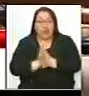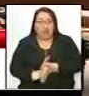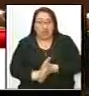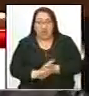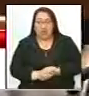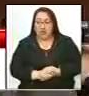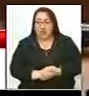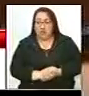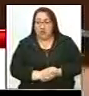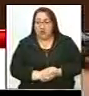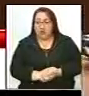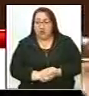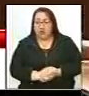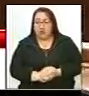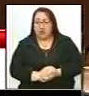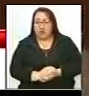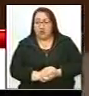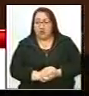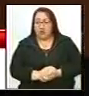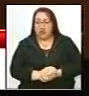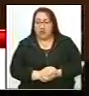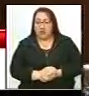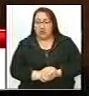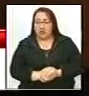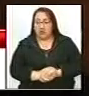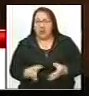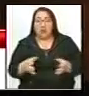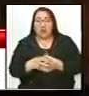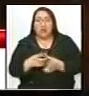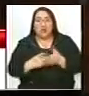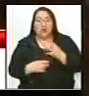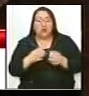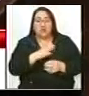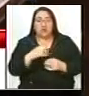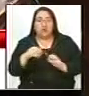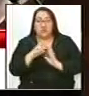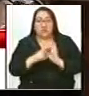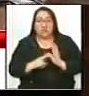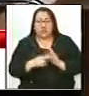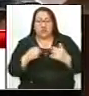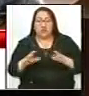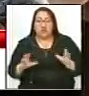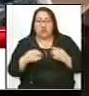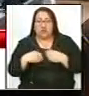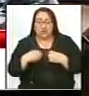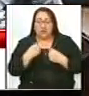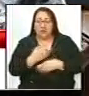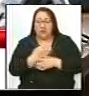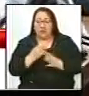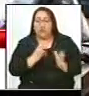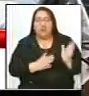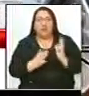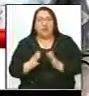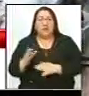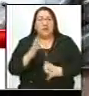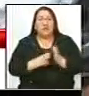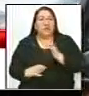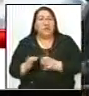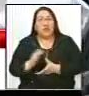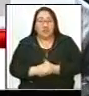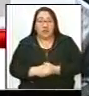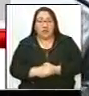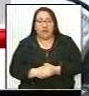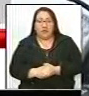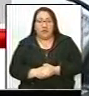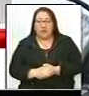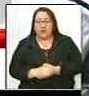no estamos cambiando ninguno de los parámetros. Son los parámetros con el que el gobierno regional aceptó las condiciones del financiamiento. Con lo